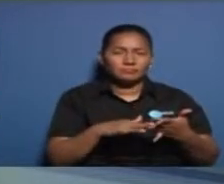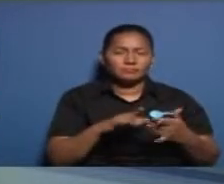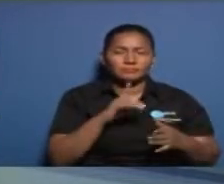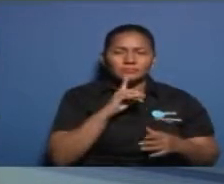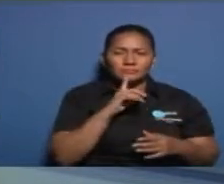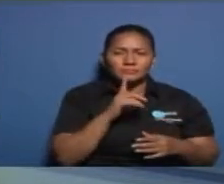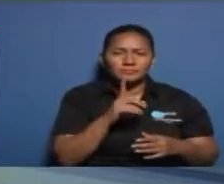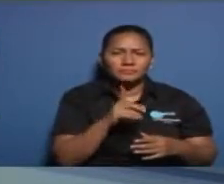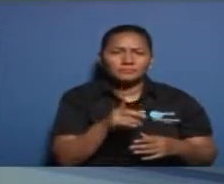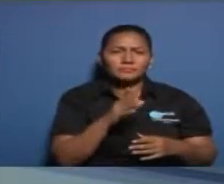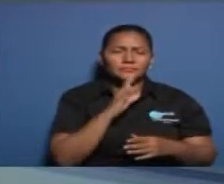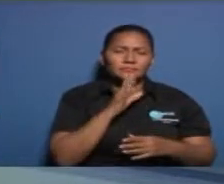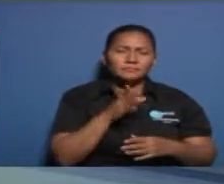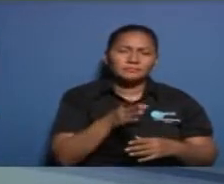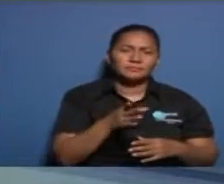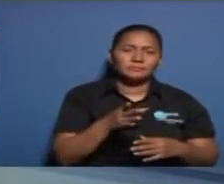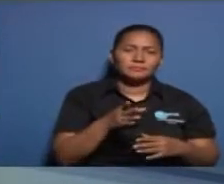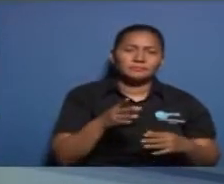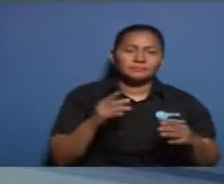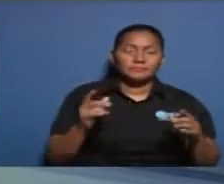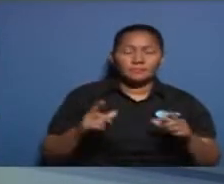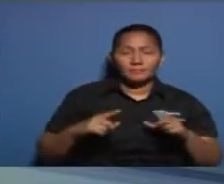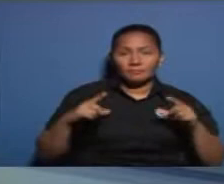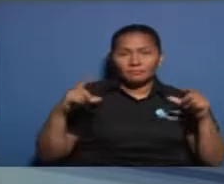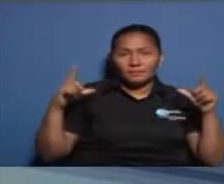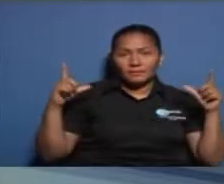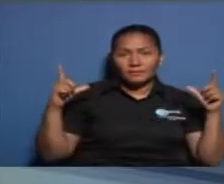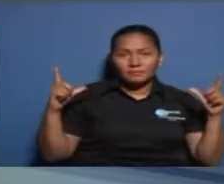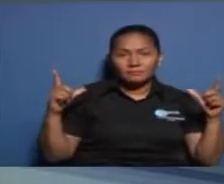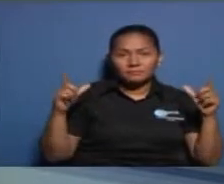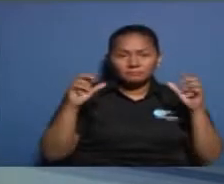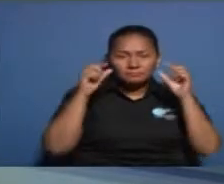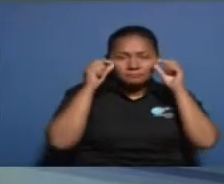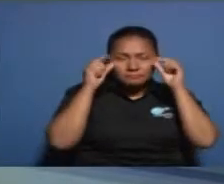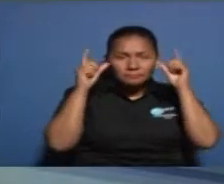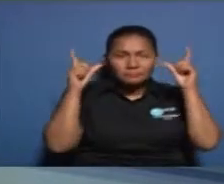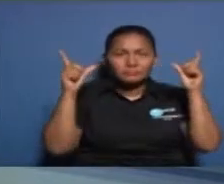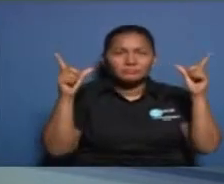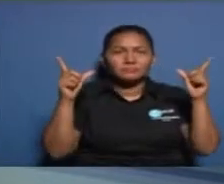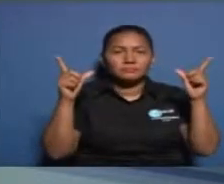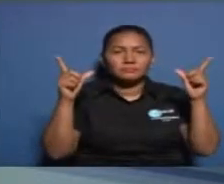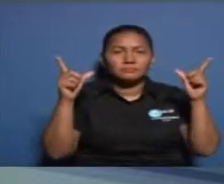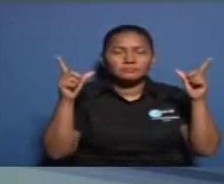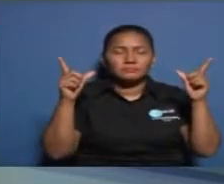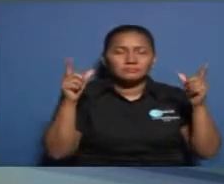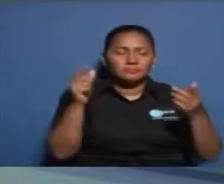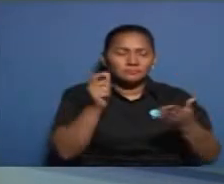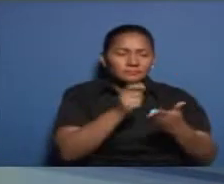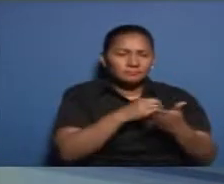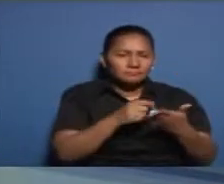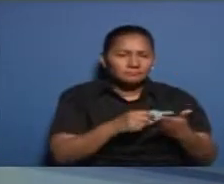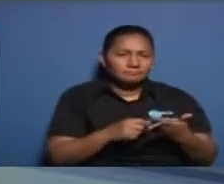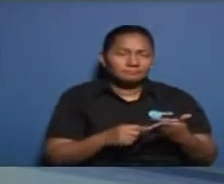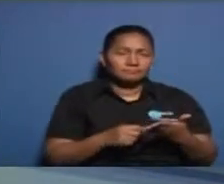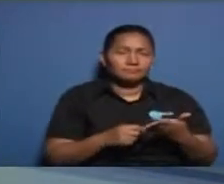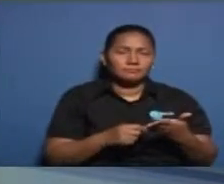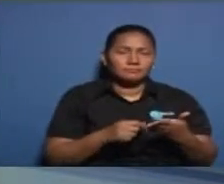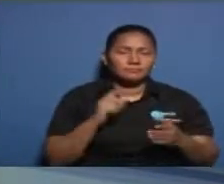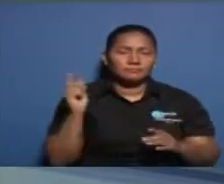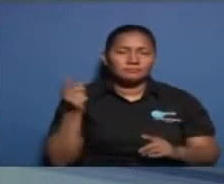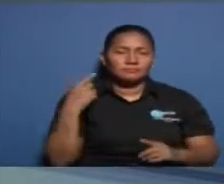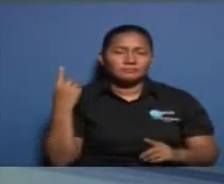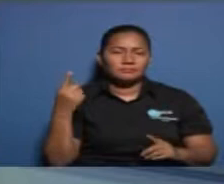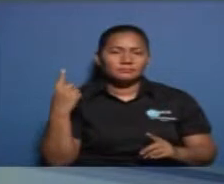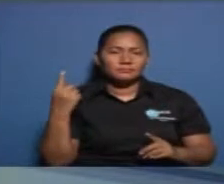respecto y fue tan grande mi descubrimiento que me matriculé para siempre en el feminismo imagínense desde cuando desde 1975